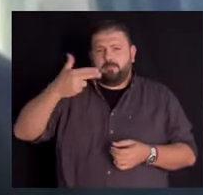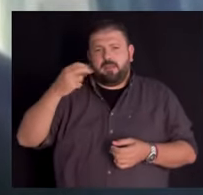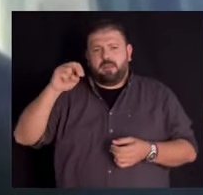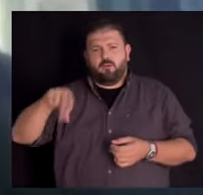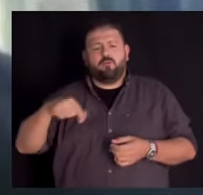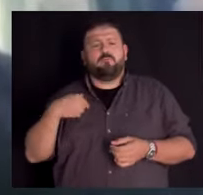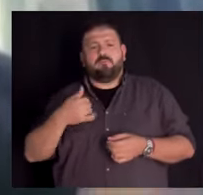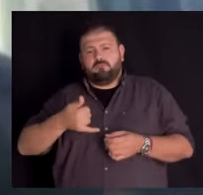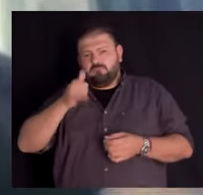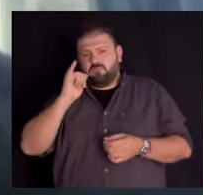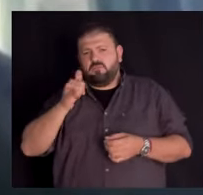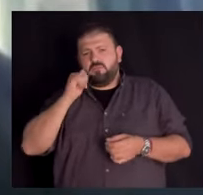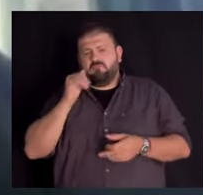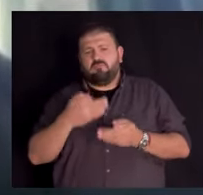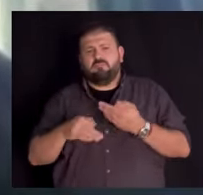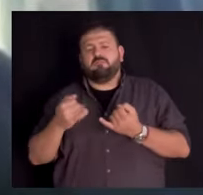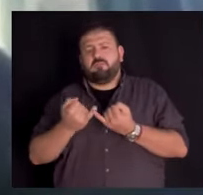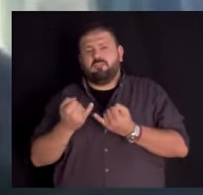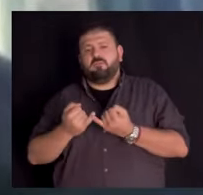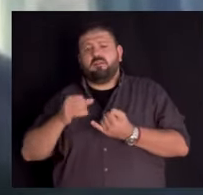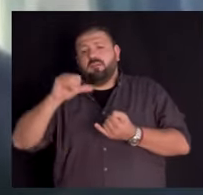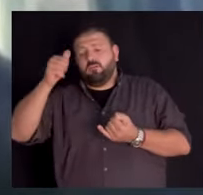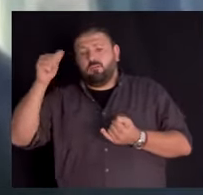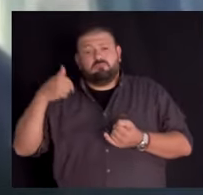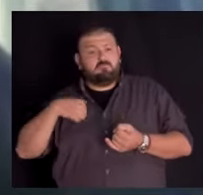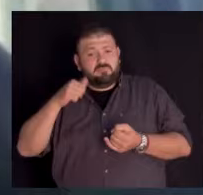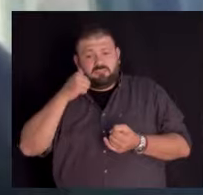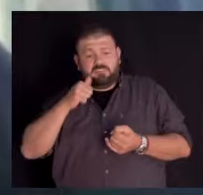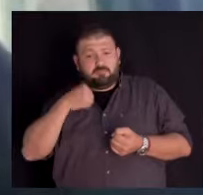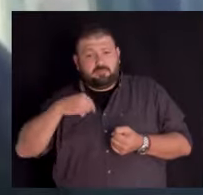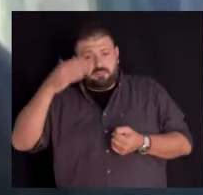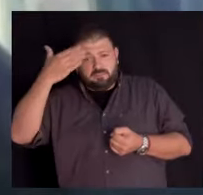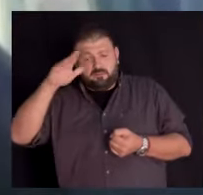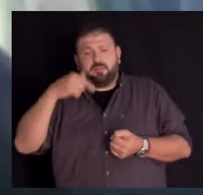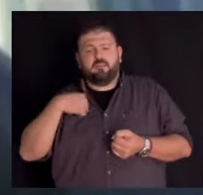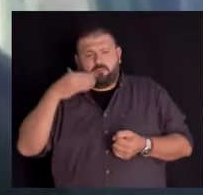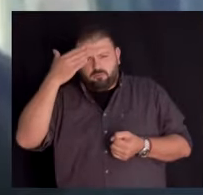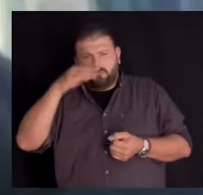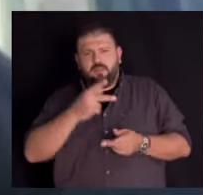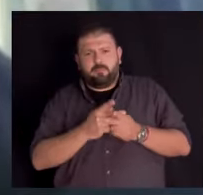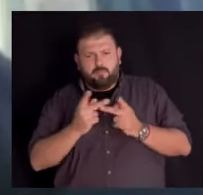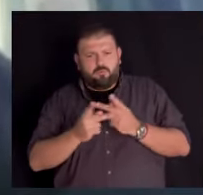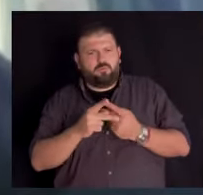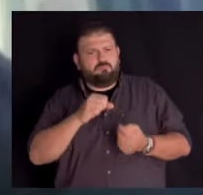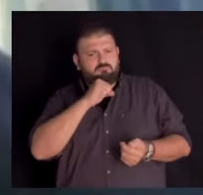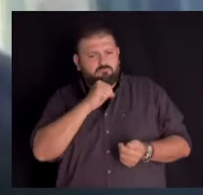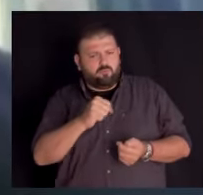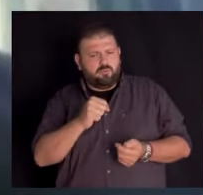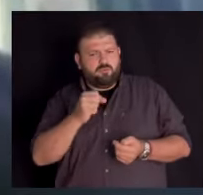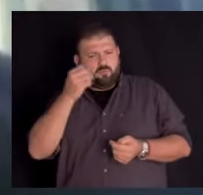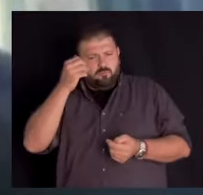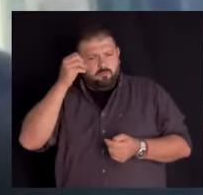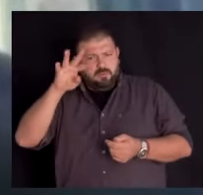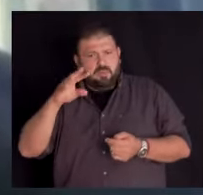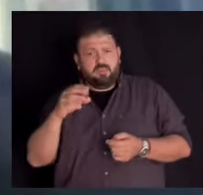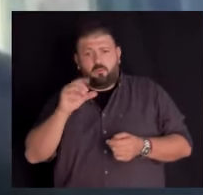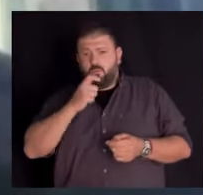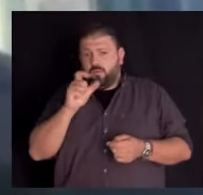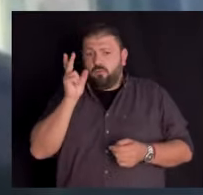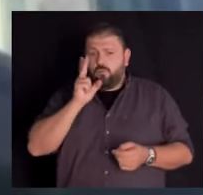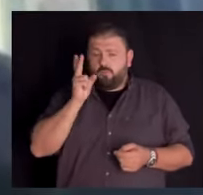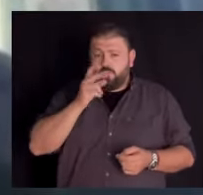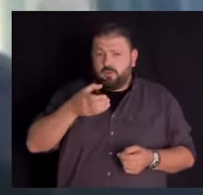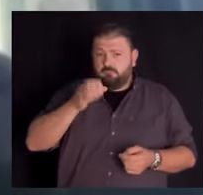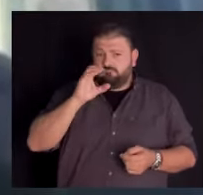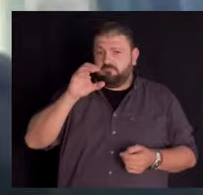hospital tomar Coca-Cola o café. Era lo que yo sabía, que el producto era bueno porque había probado el Magnus. Cuando llega esta